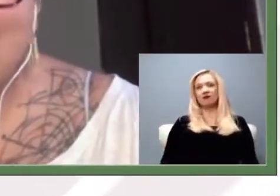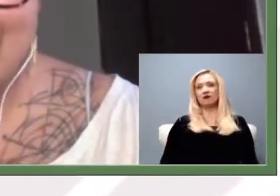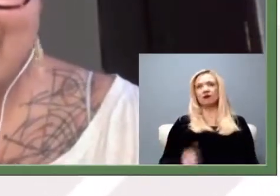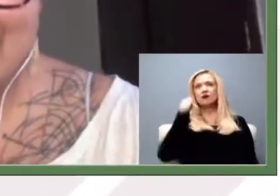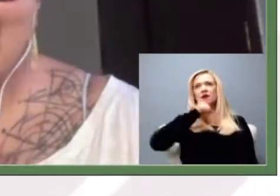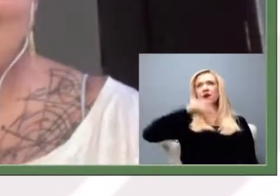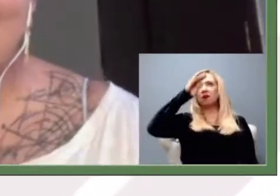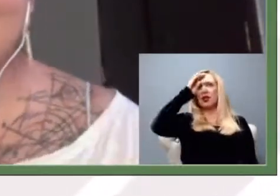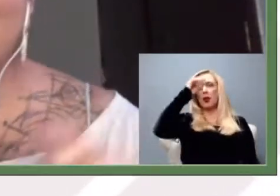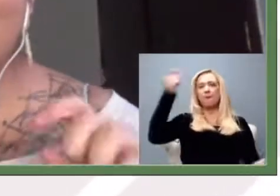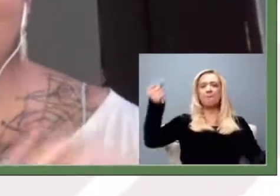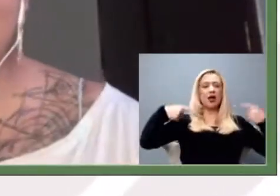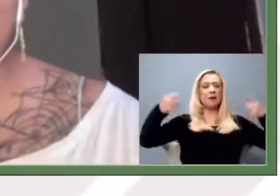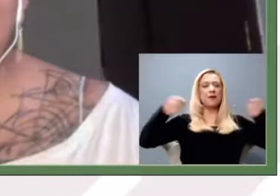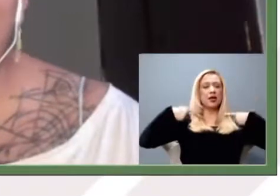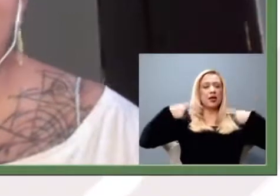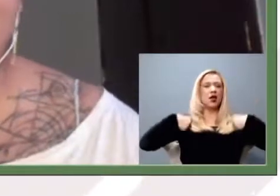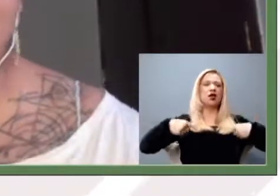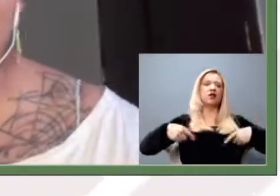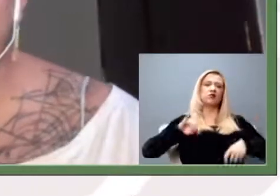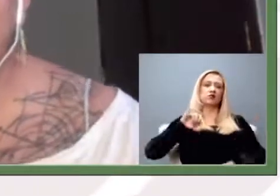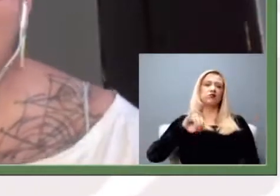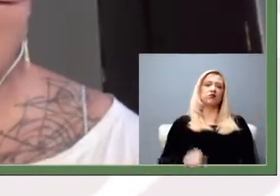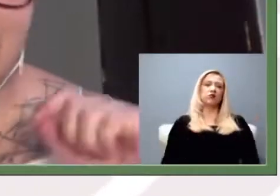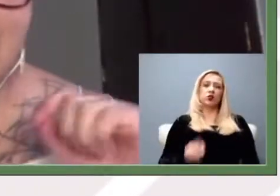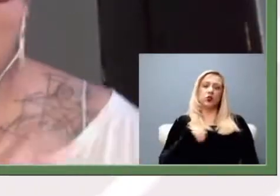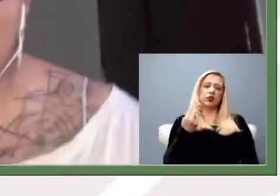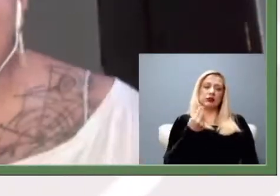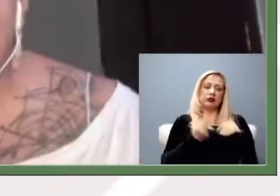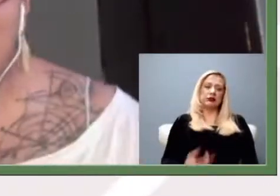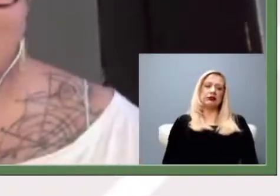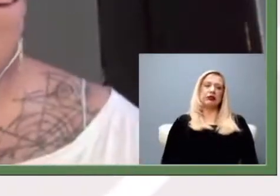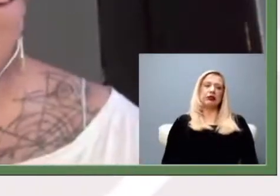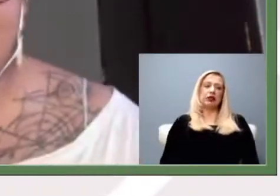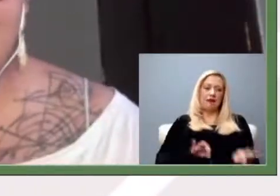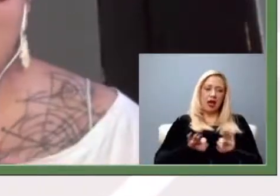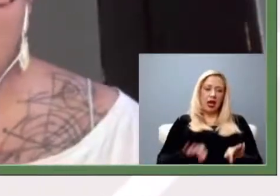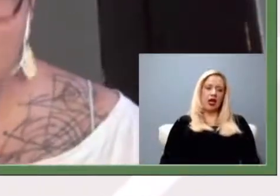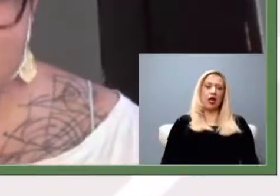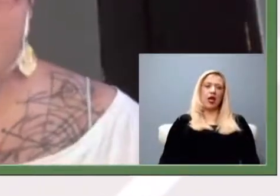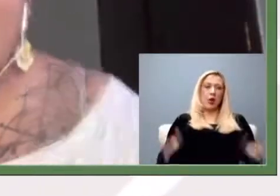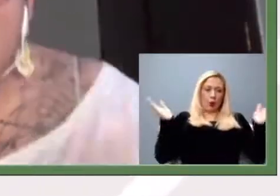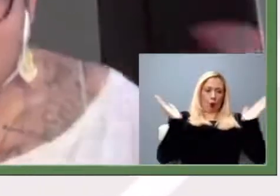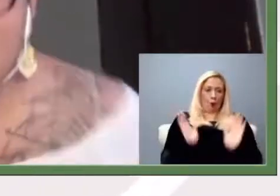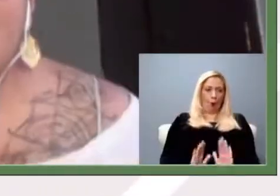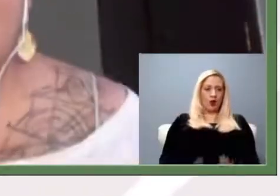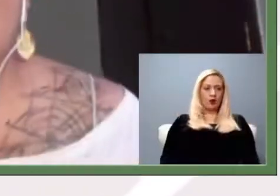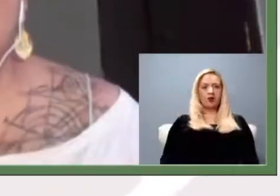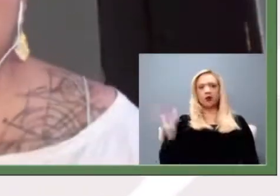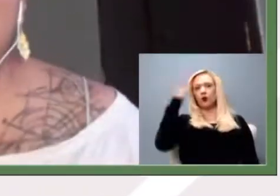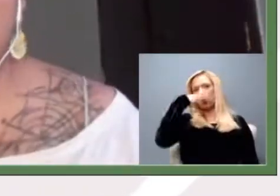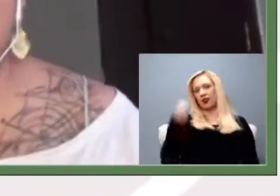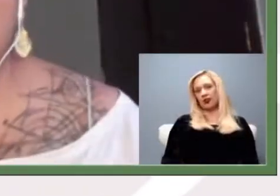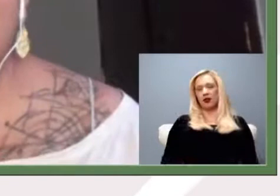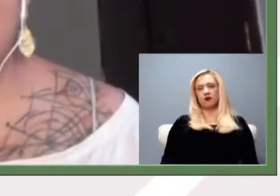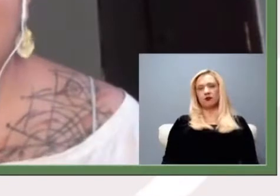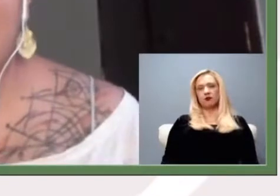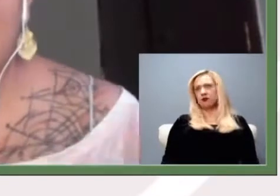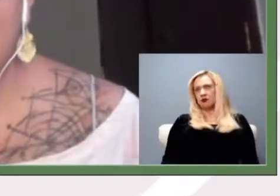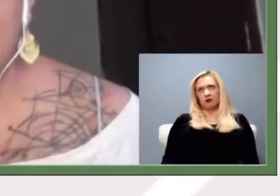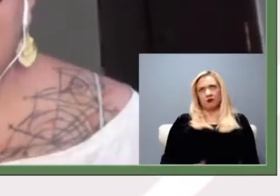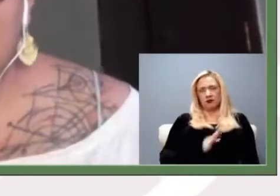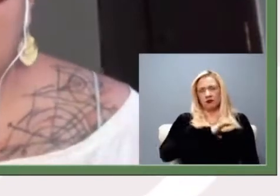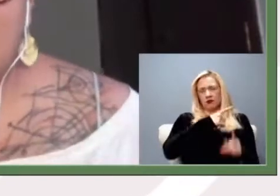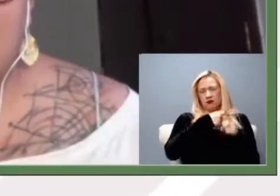mismas características de, sí, yo tengo que ser capaz, funcional, delgada, etcétera, sino hay una variedad, así como sabemos que hay una